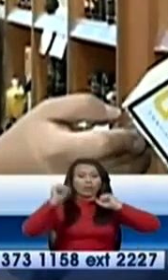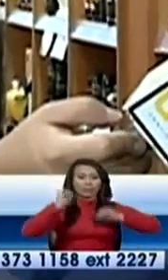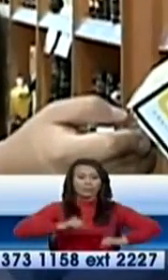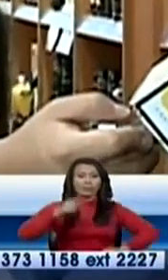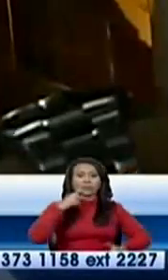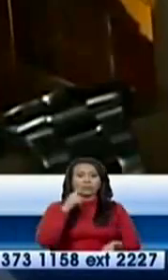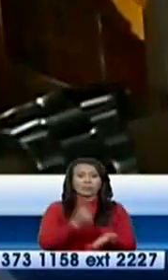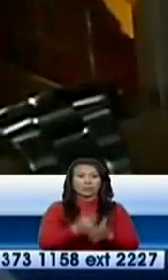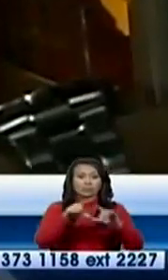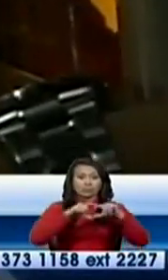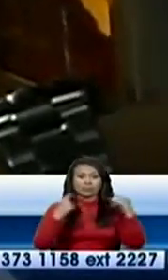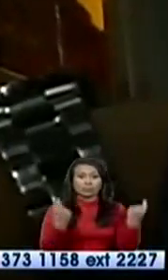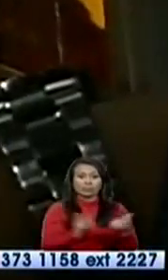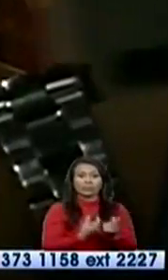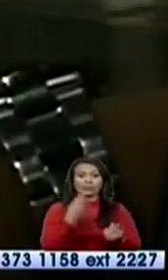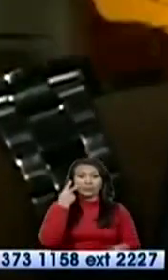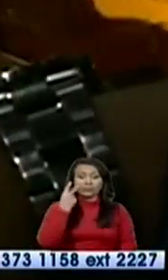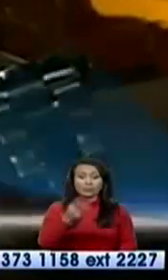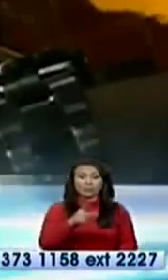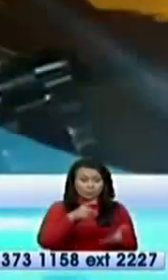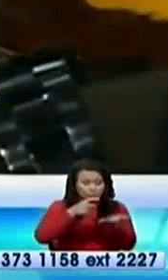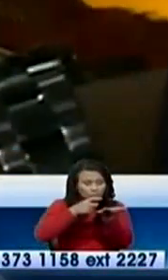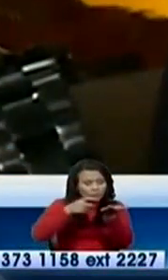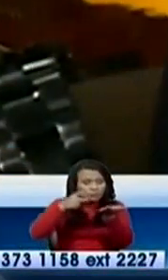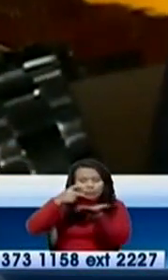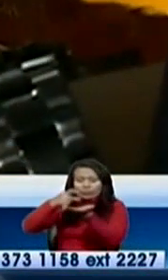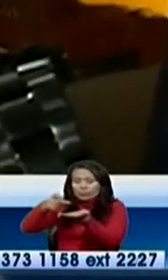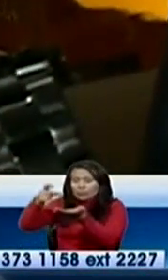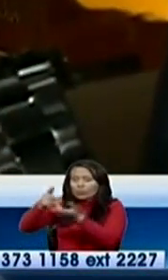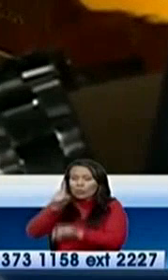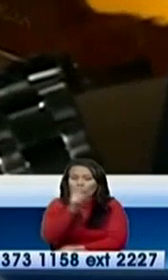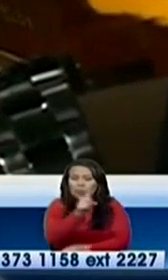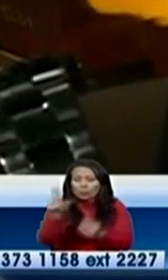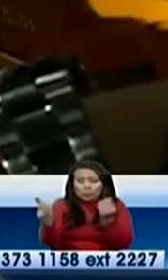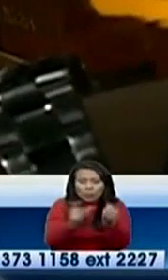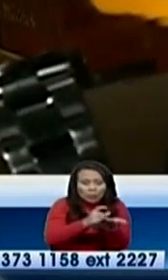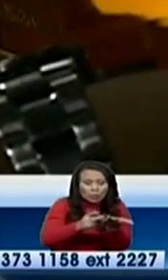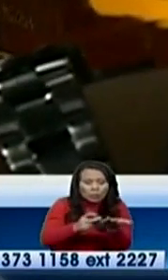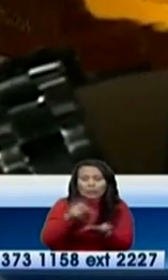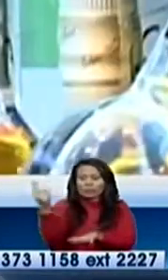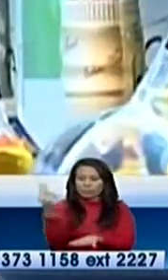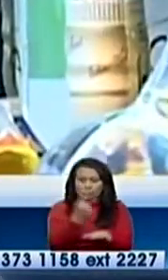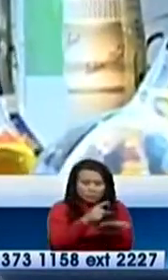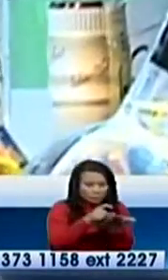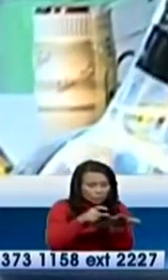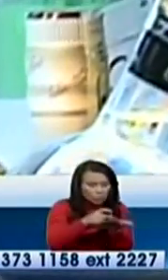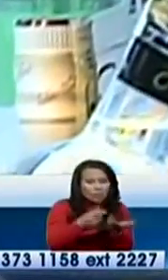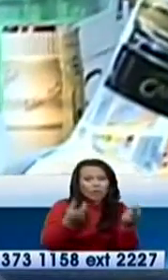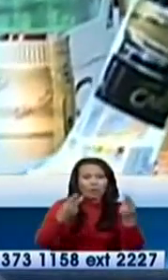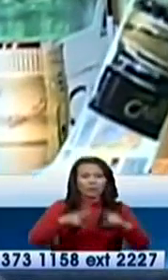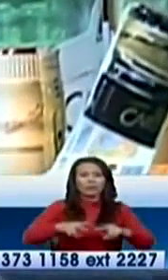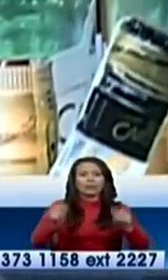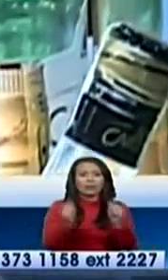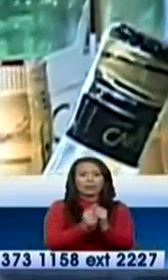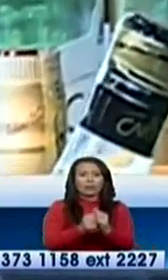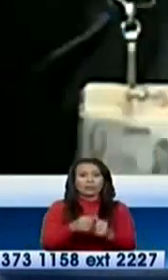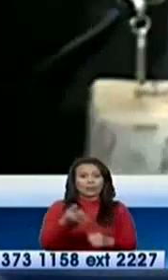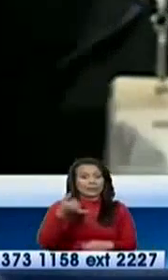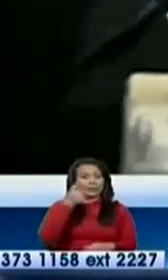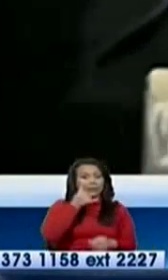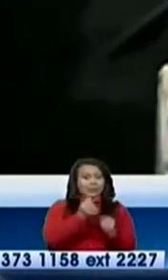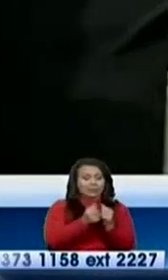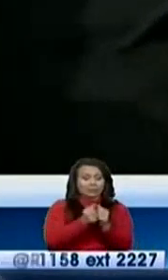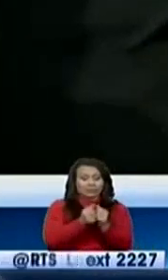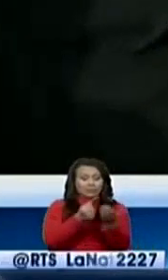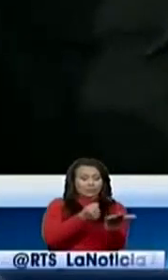estamos realizando. Y la revisión la realizaron botella por botella, tanto con el equipo digital de las aduanas, así como con la aplicación telefónica que también